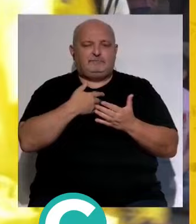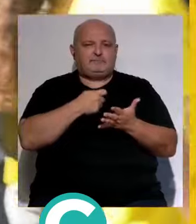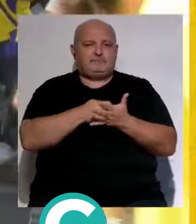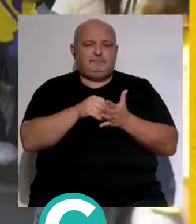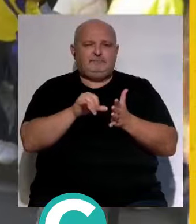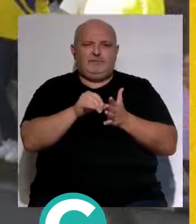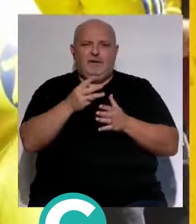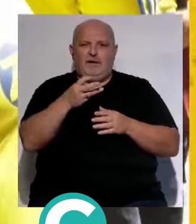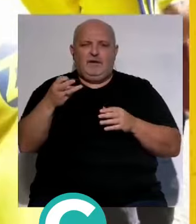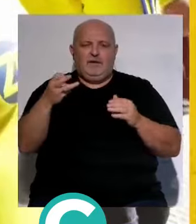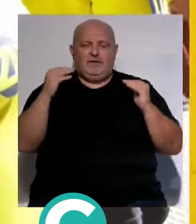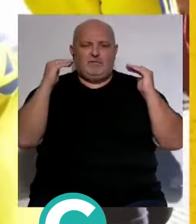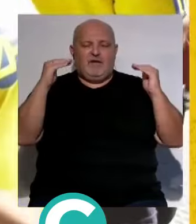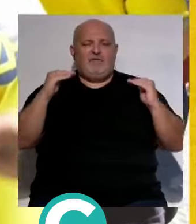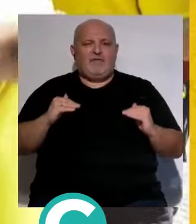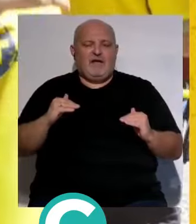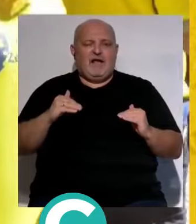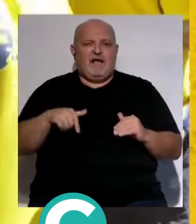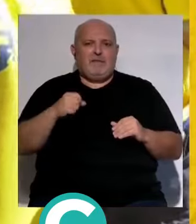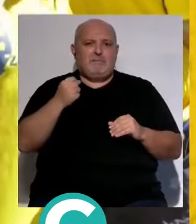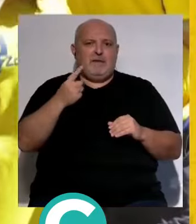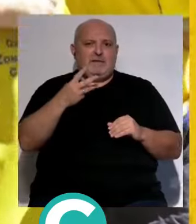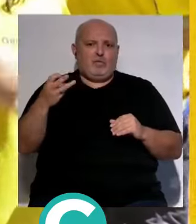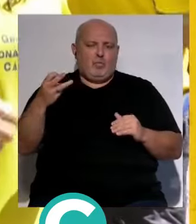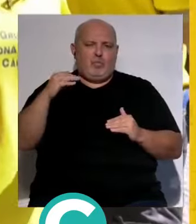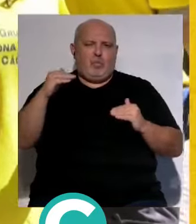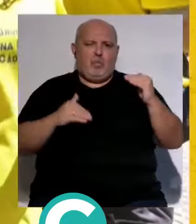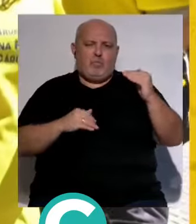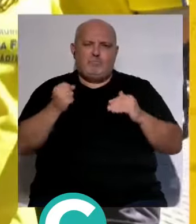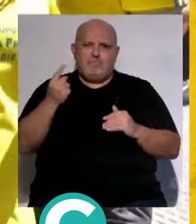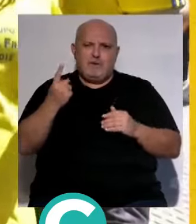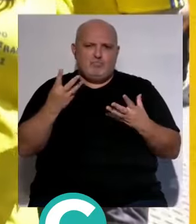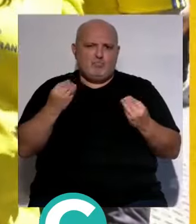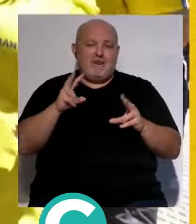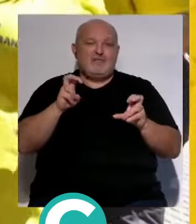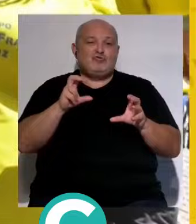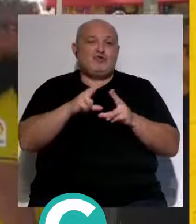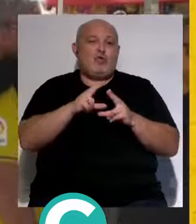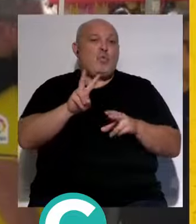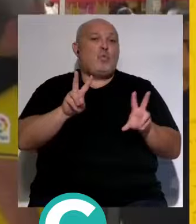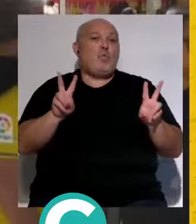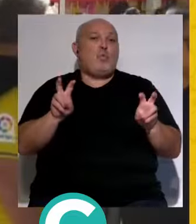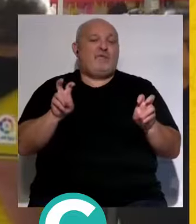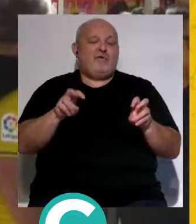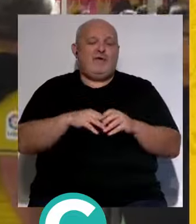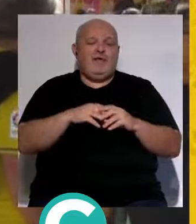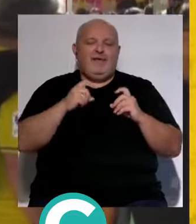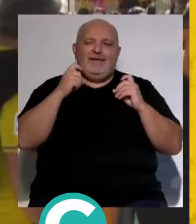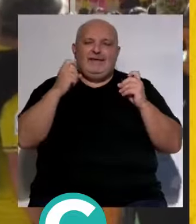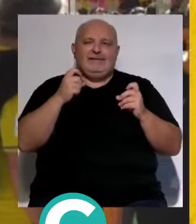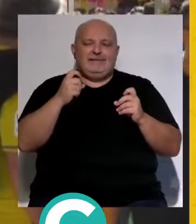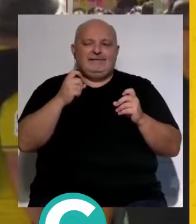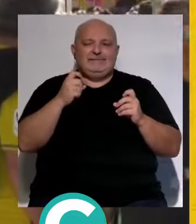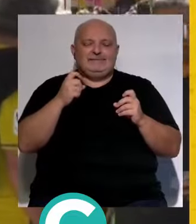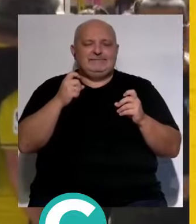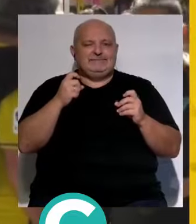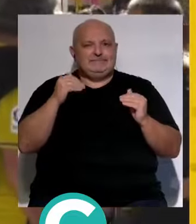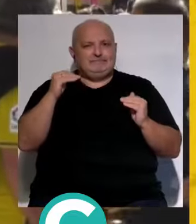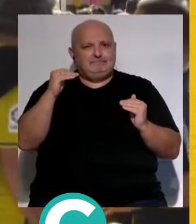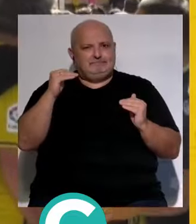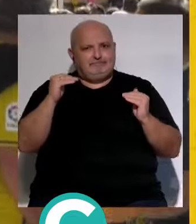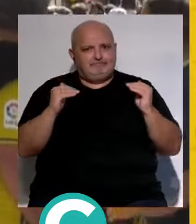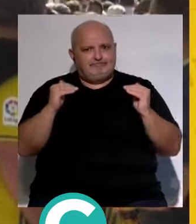casi 300 euros en tribuna baja, el nuevo era 1.300, entonces hay una diferencia muy brutal. Entonces, esas diferencias creo yo que hay que intentar agruparlas un